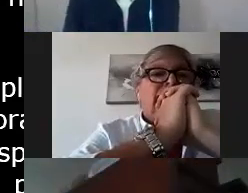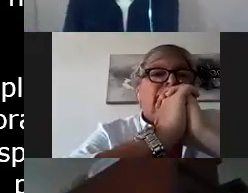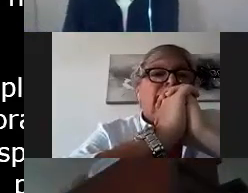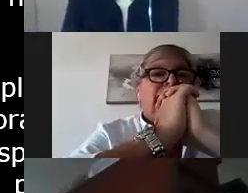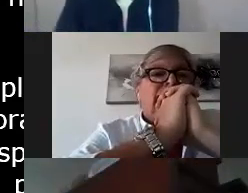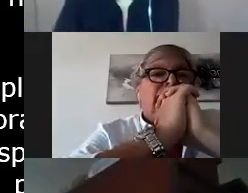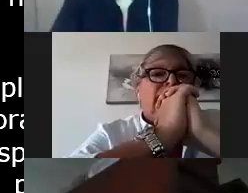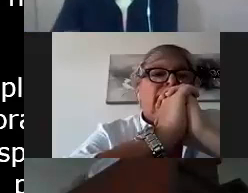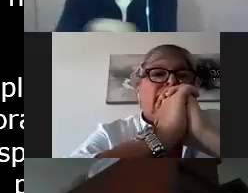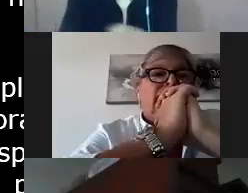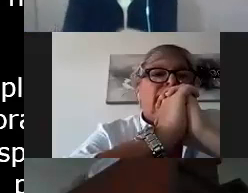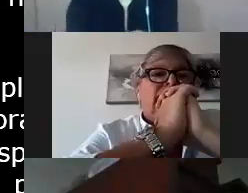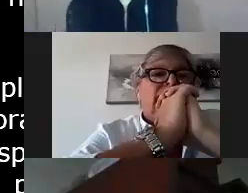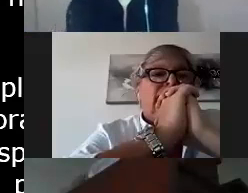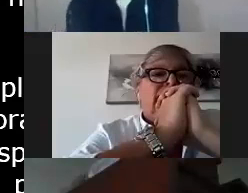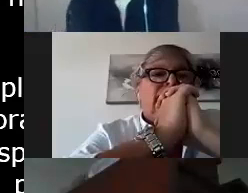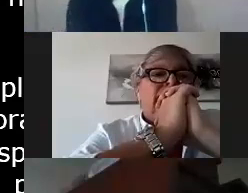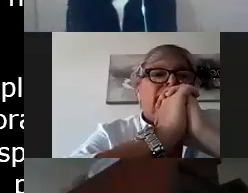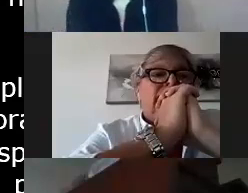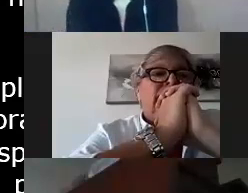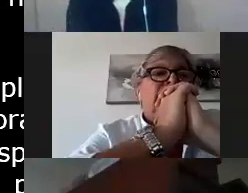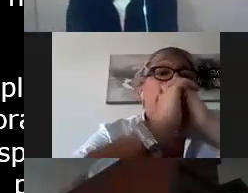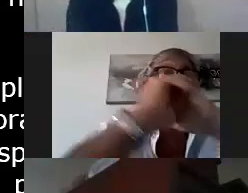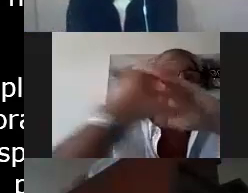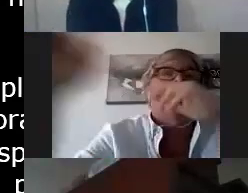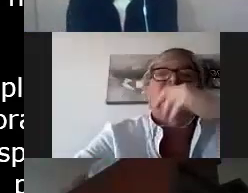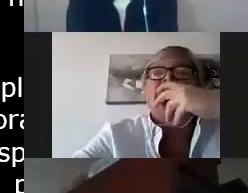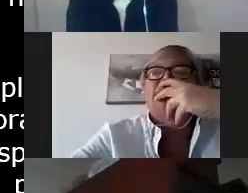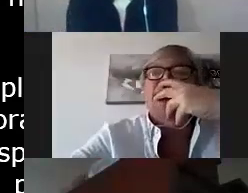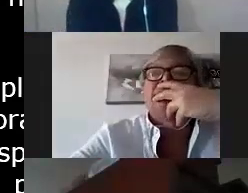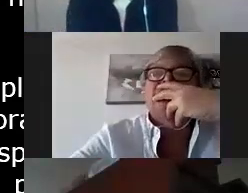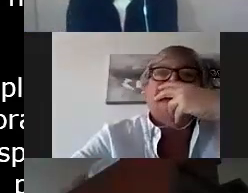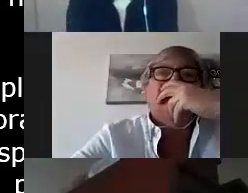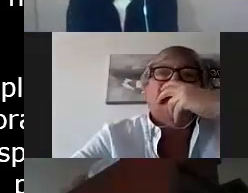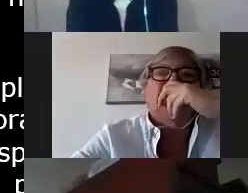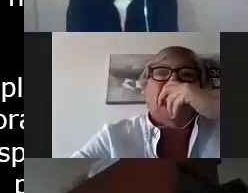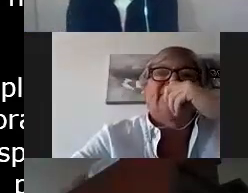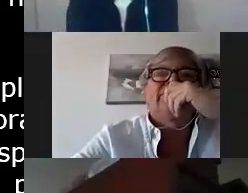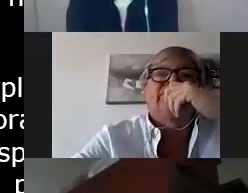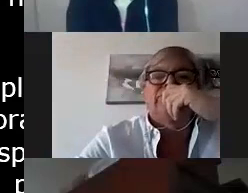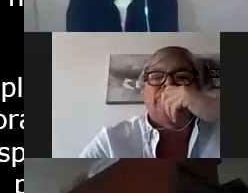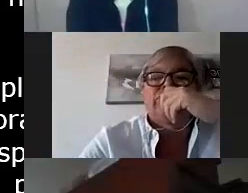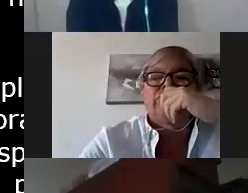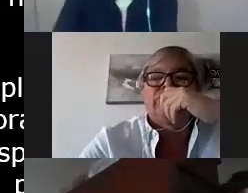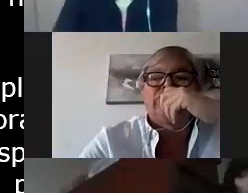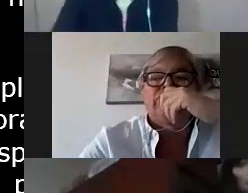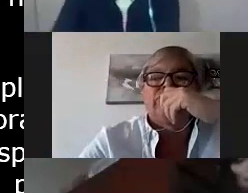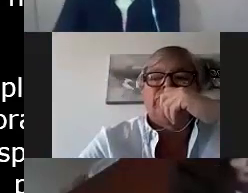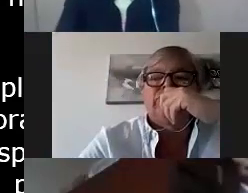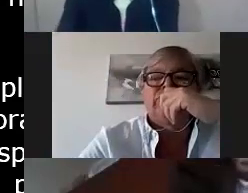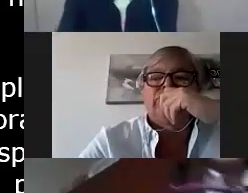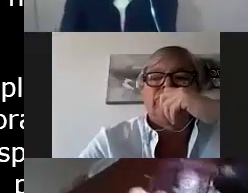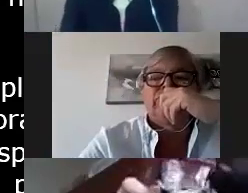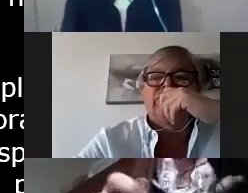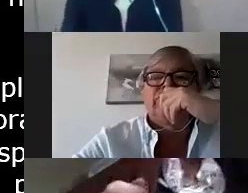para franquiciados vigente, será documento válido a los efectos de gozar del derecho contemplado por la